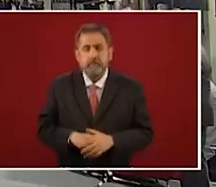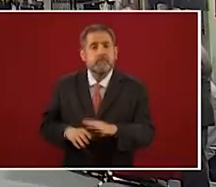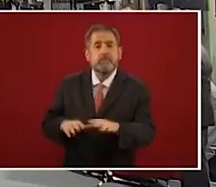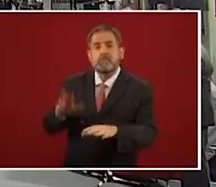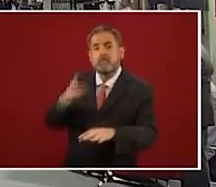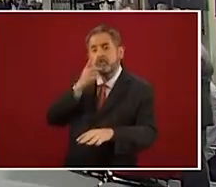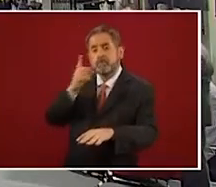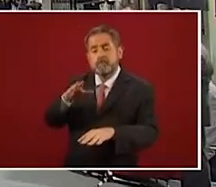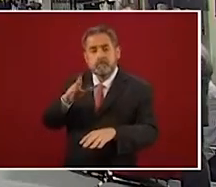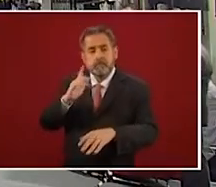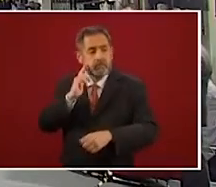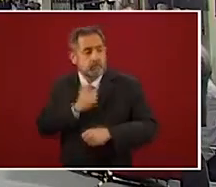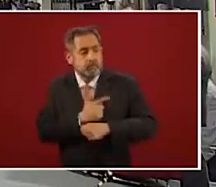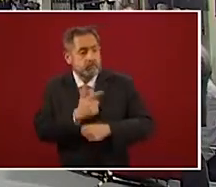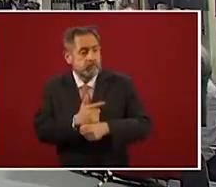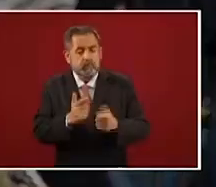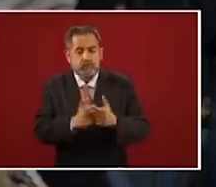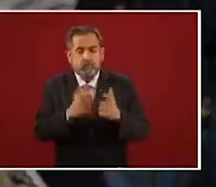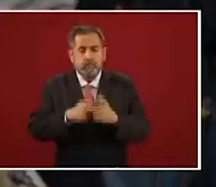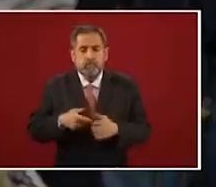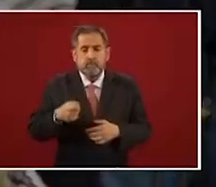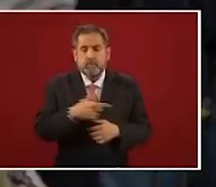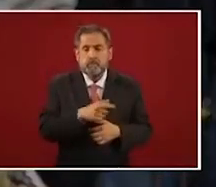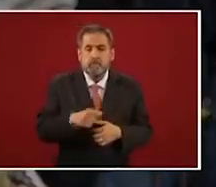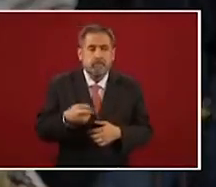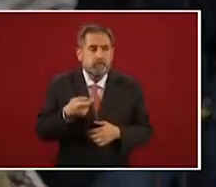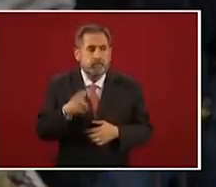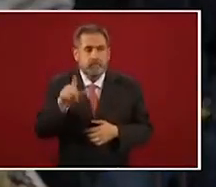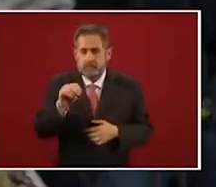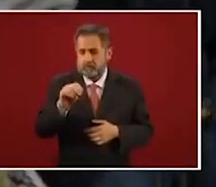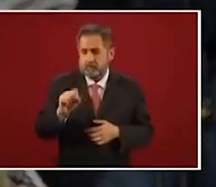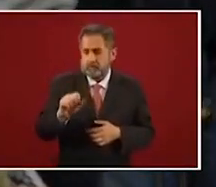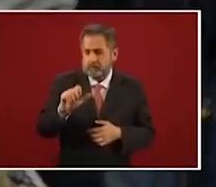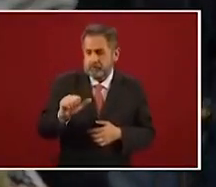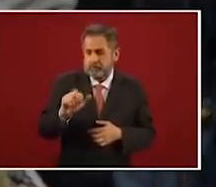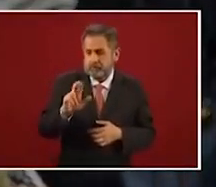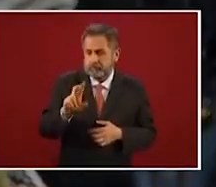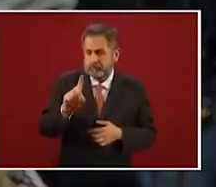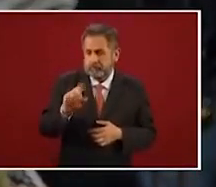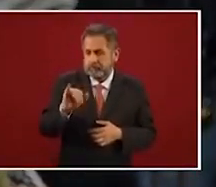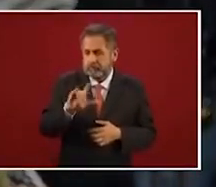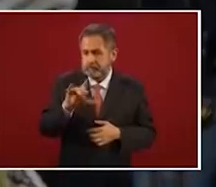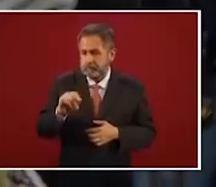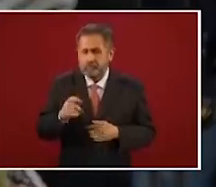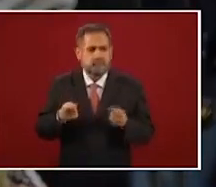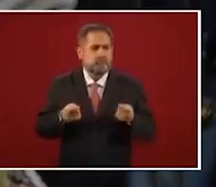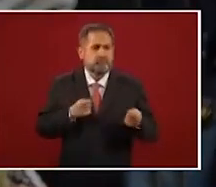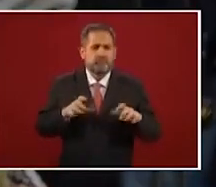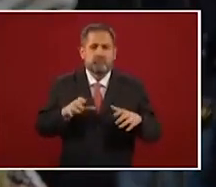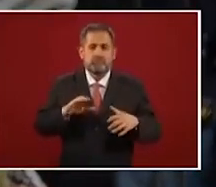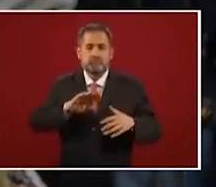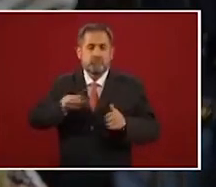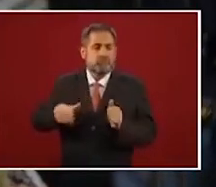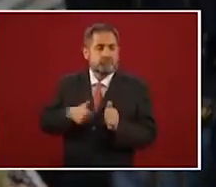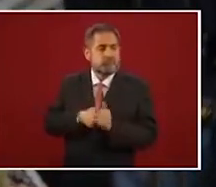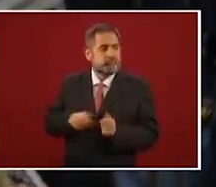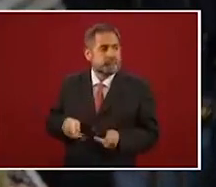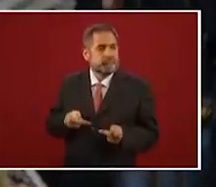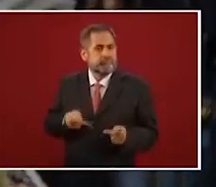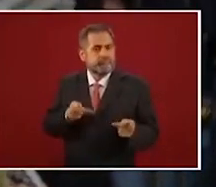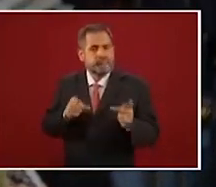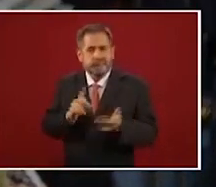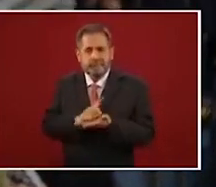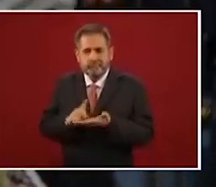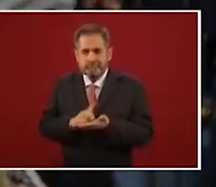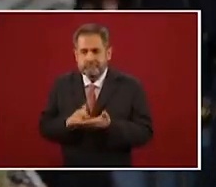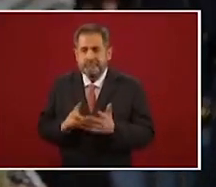que ya está identificado el grupo armado llamado Los Ardillos, que están controlando esa zona para el trasiego de drogas.